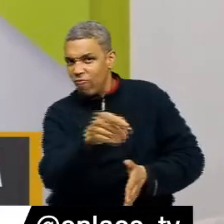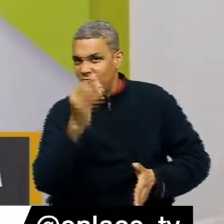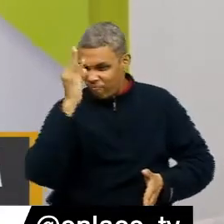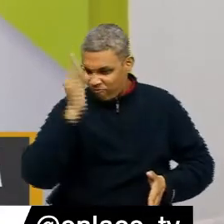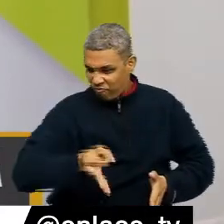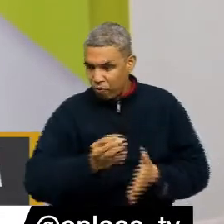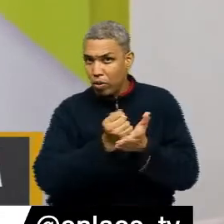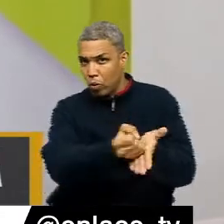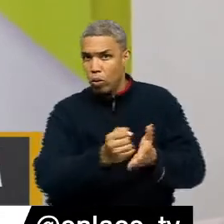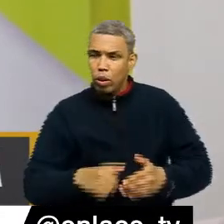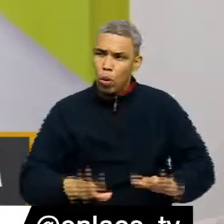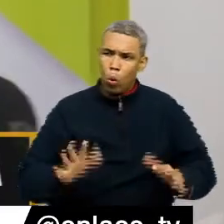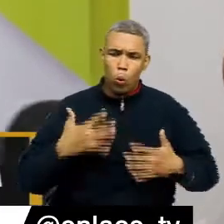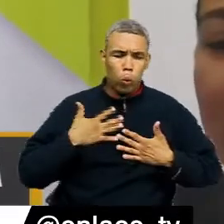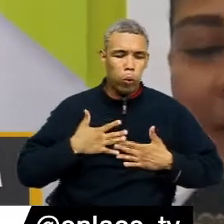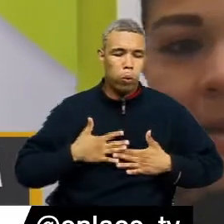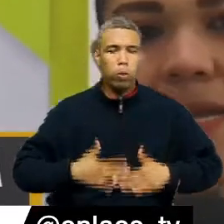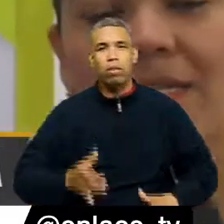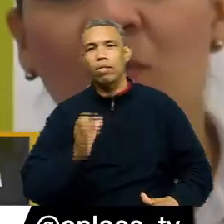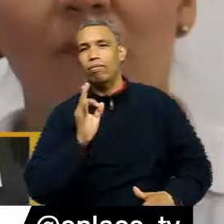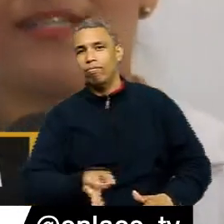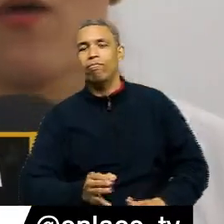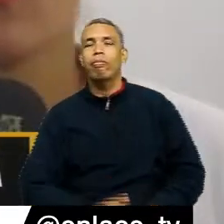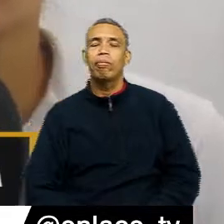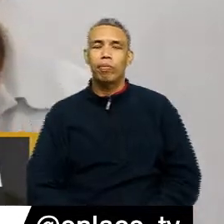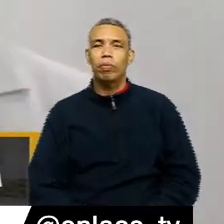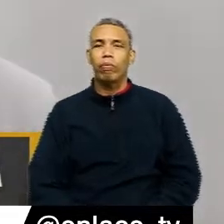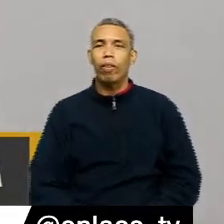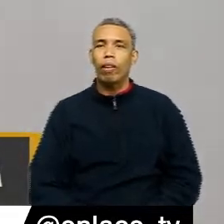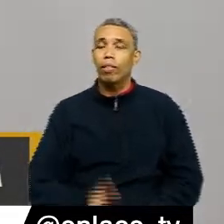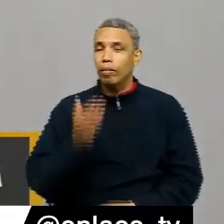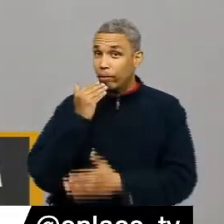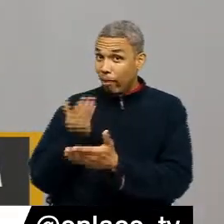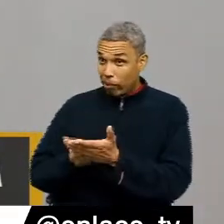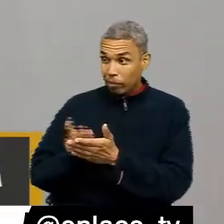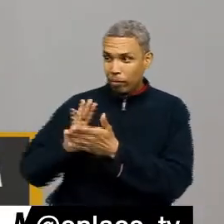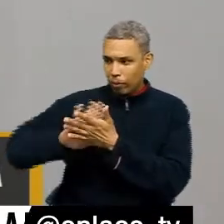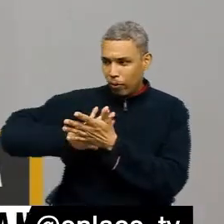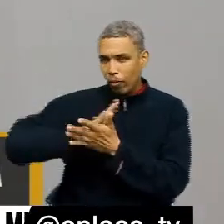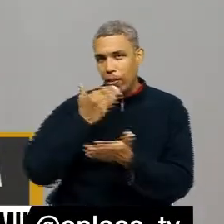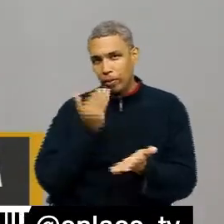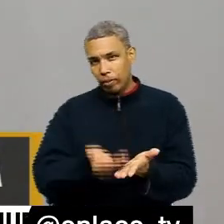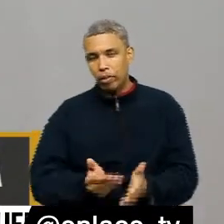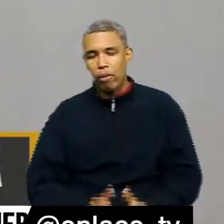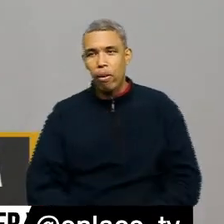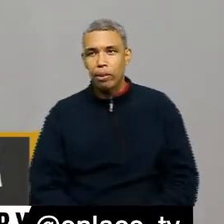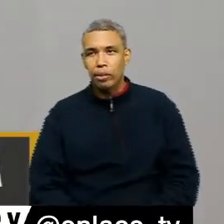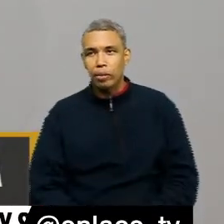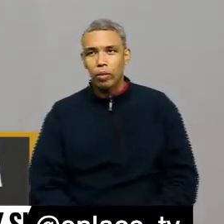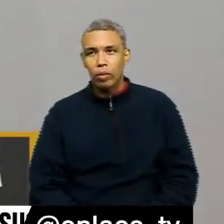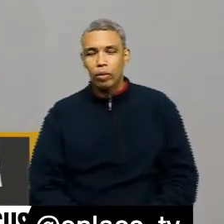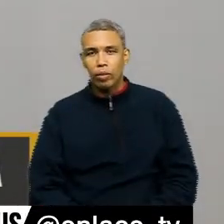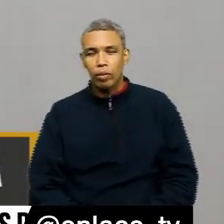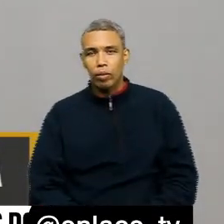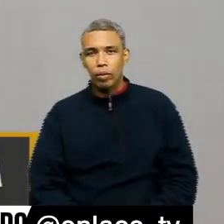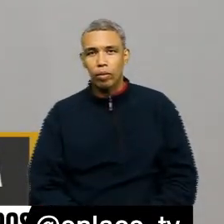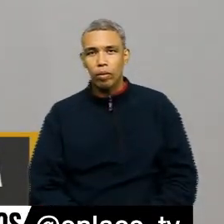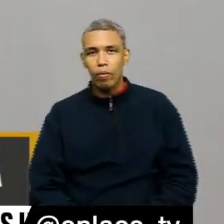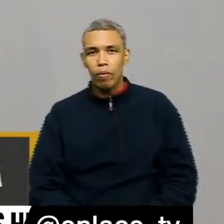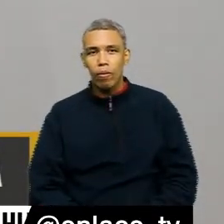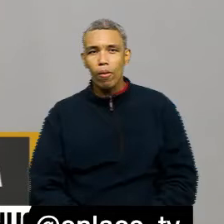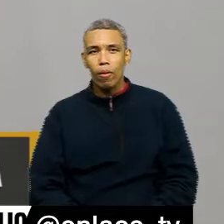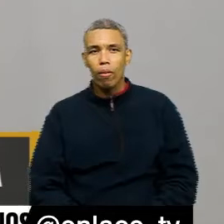mucha vinculación directa. Bueno, Cristian, gracias por haber estado con nosotros. Cabe mencionar que en ese espacio tuvieron participación representantes de